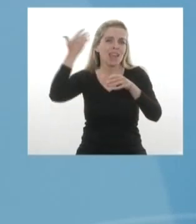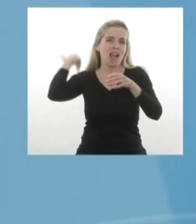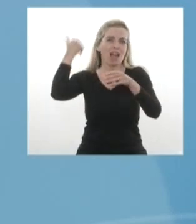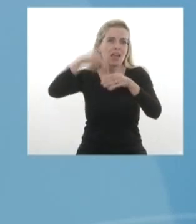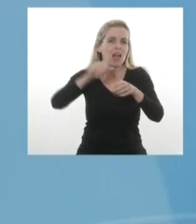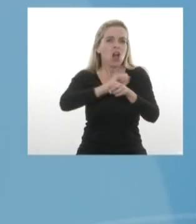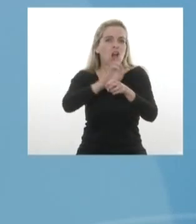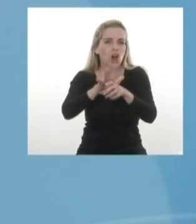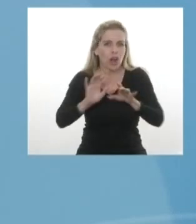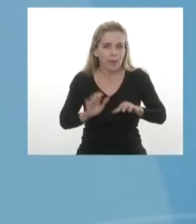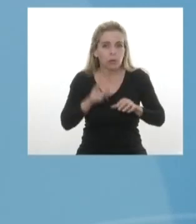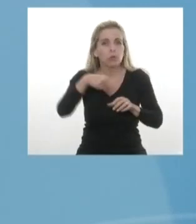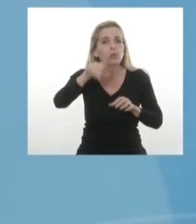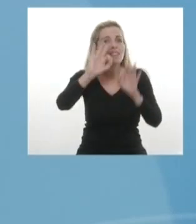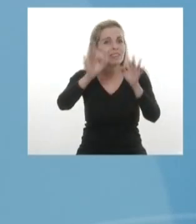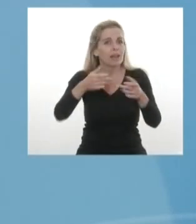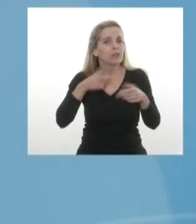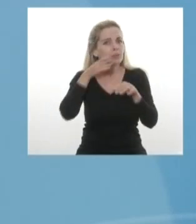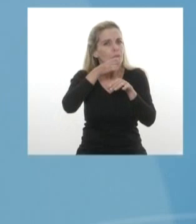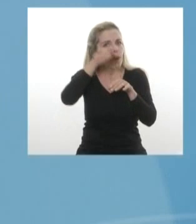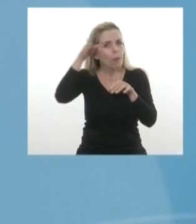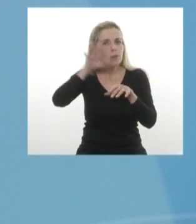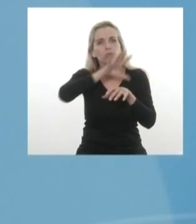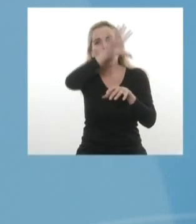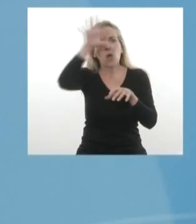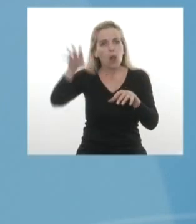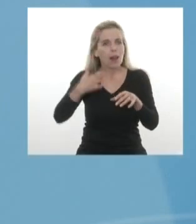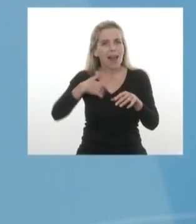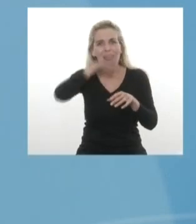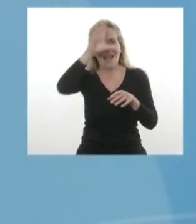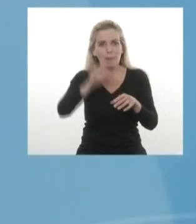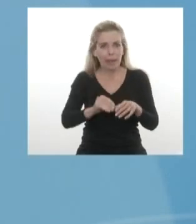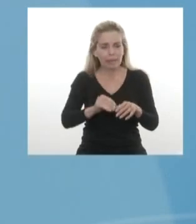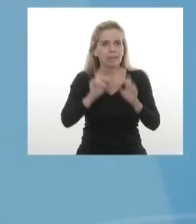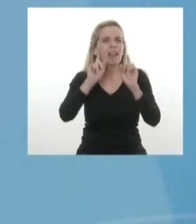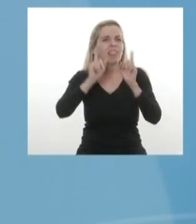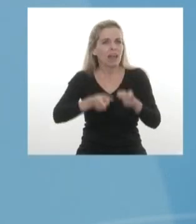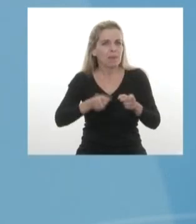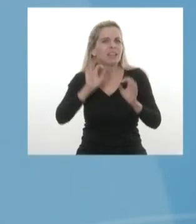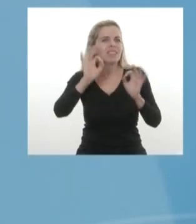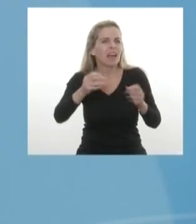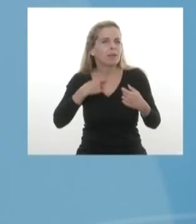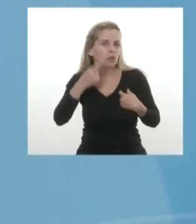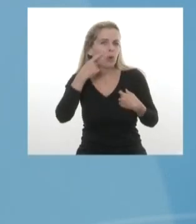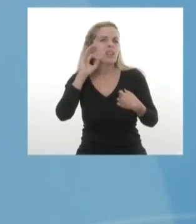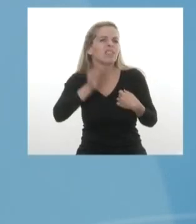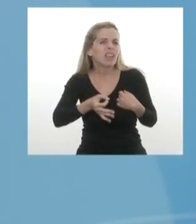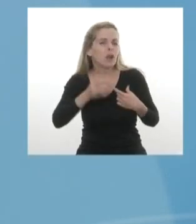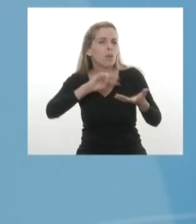el país y también saben que conozco muy bien las enormes dificultades que atravesamos.